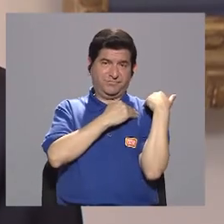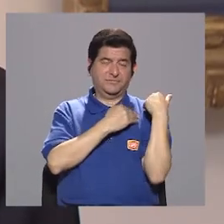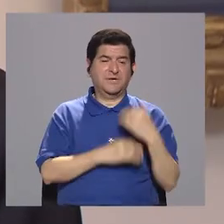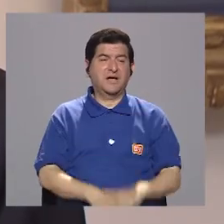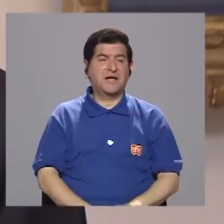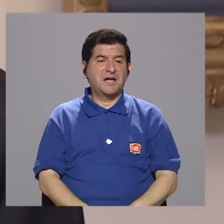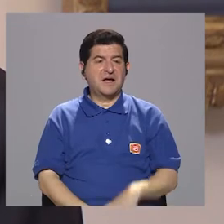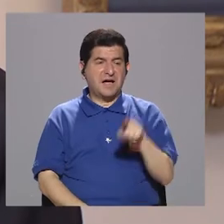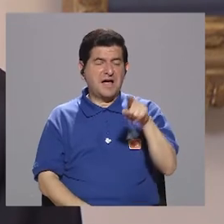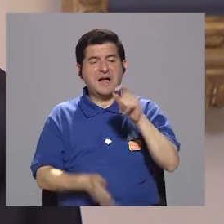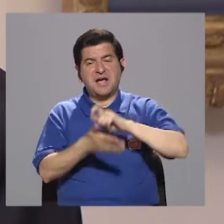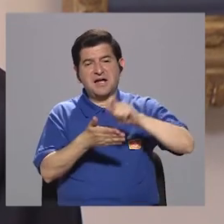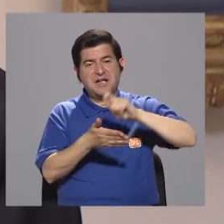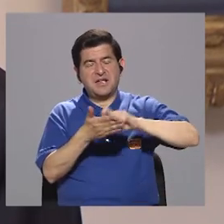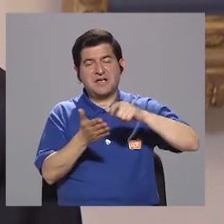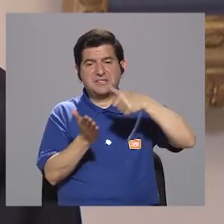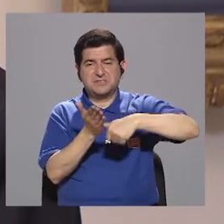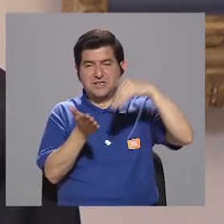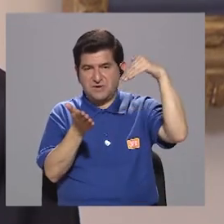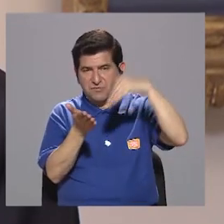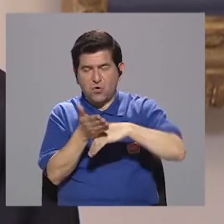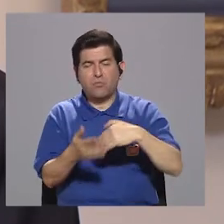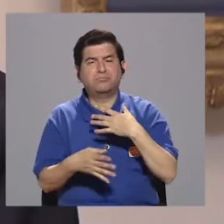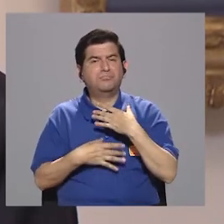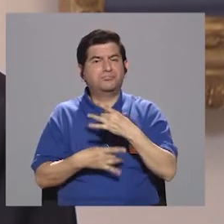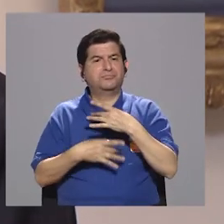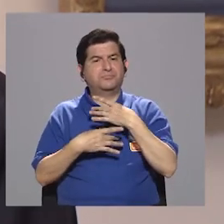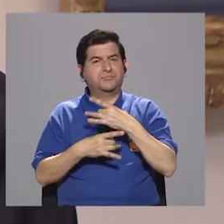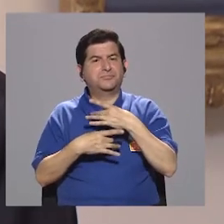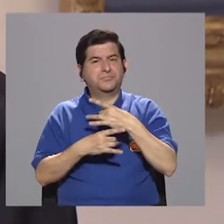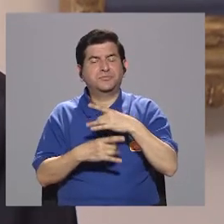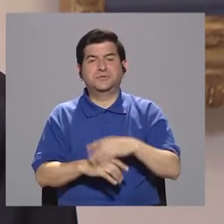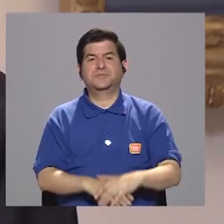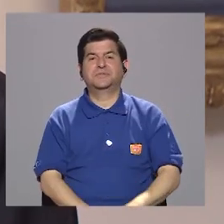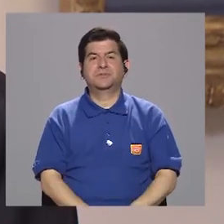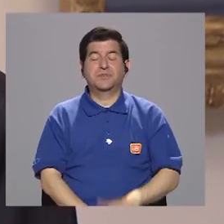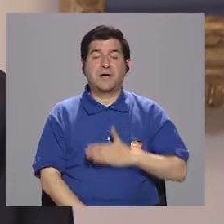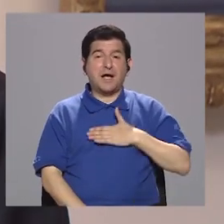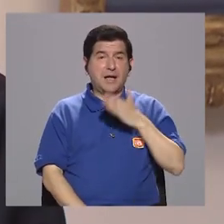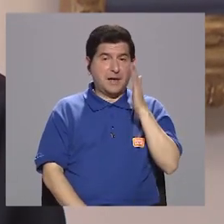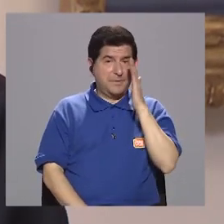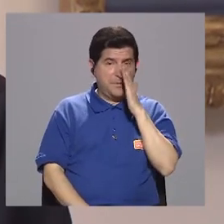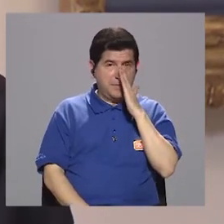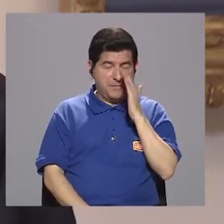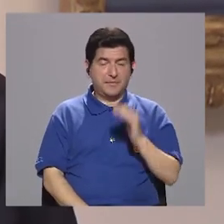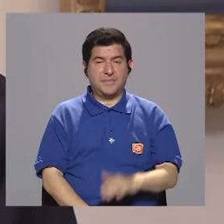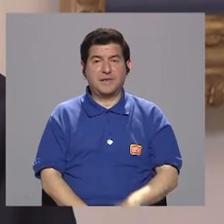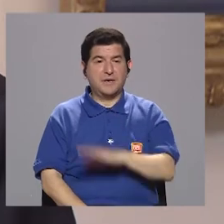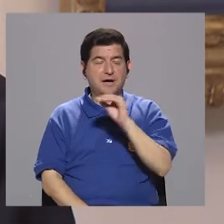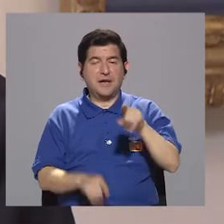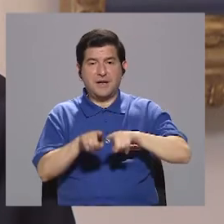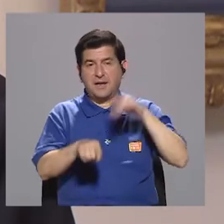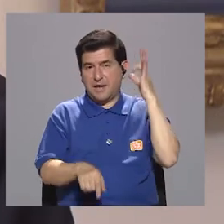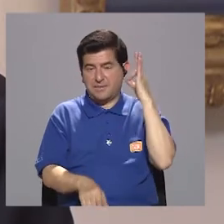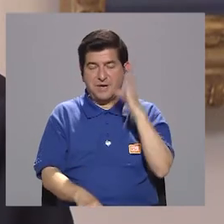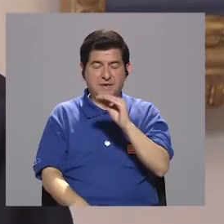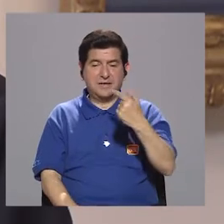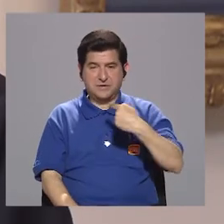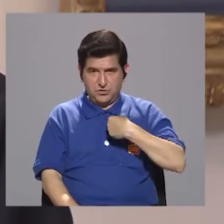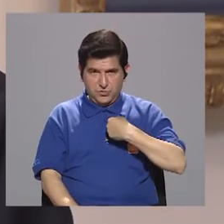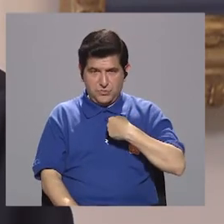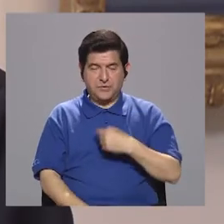Ahí nos escribió una carta muy interesante a mi madre y a mis hermanas y a